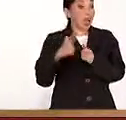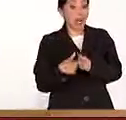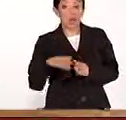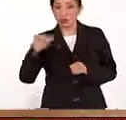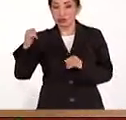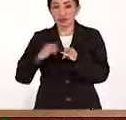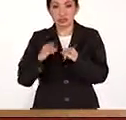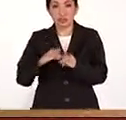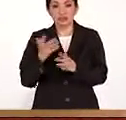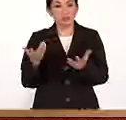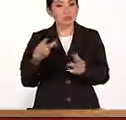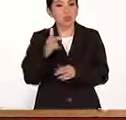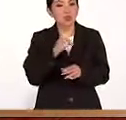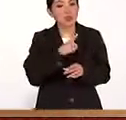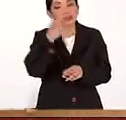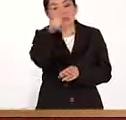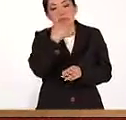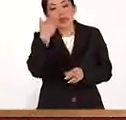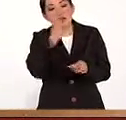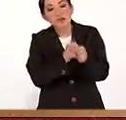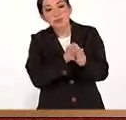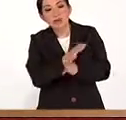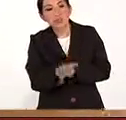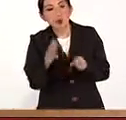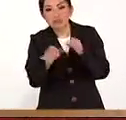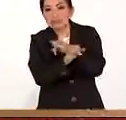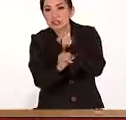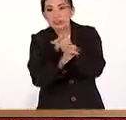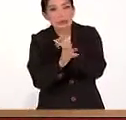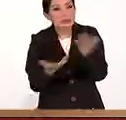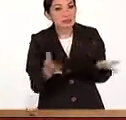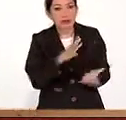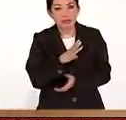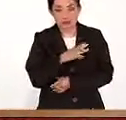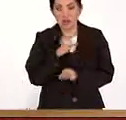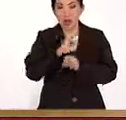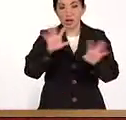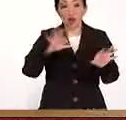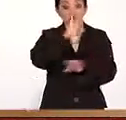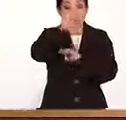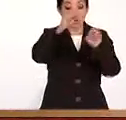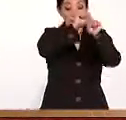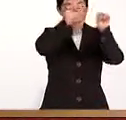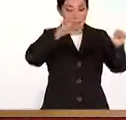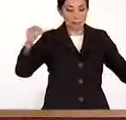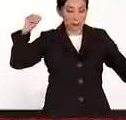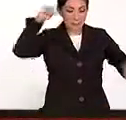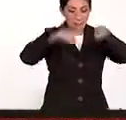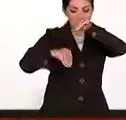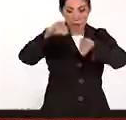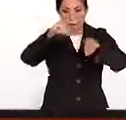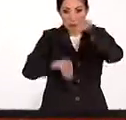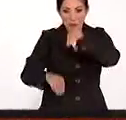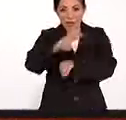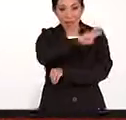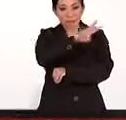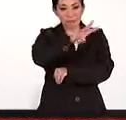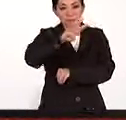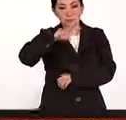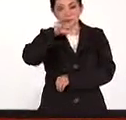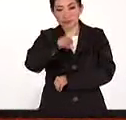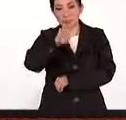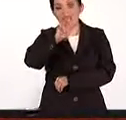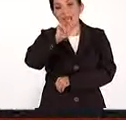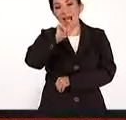recuerdo de forma donde pueden revisar la información en alguna página instalar o estamos a sus órdenes todo el sistema lo montamos en www